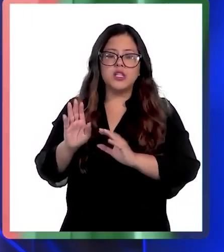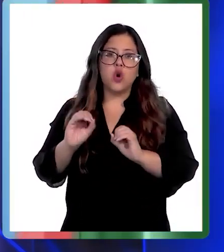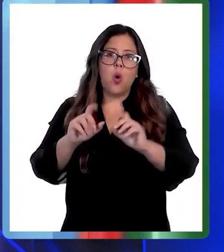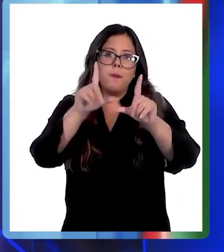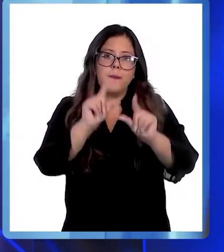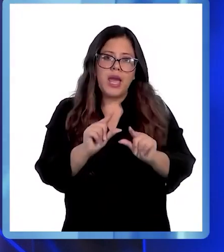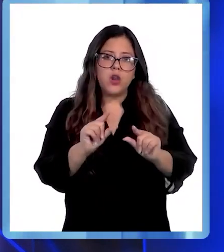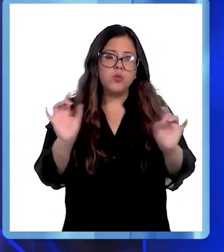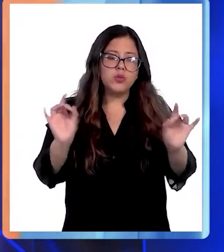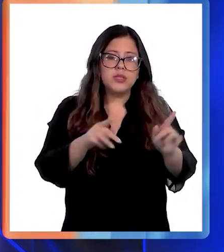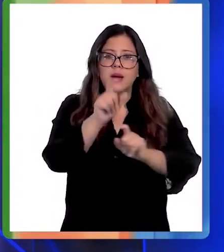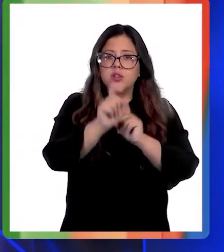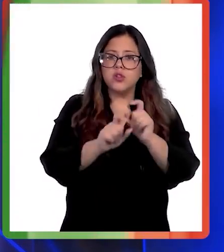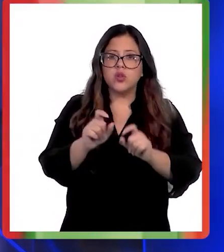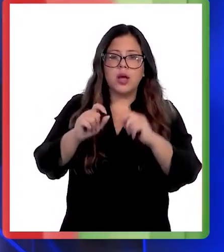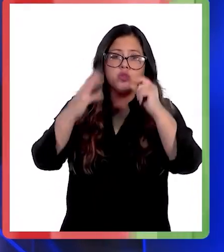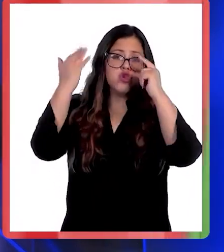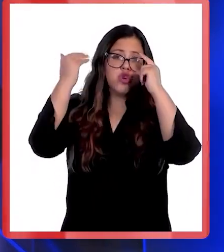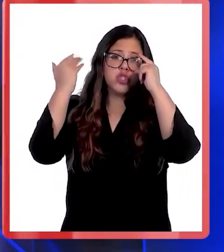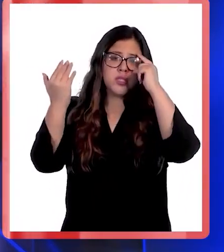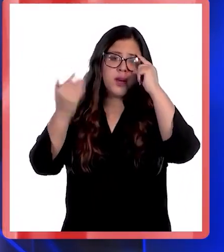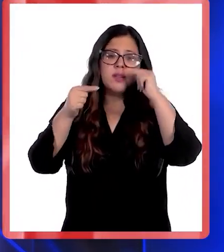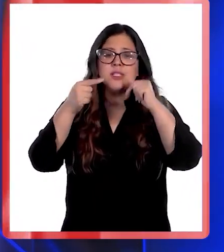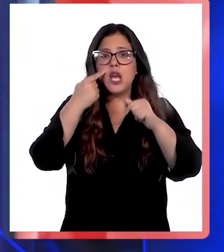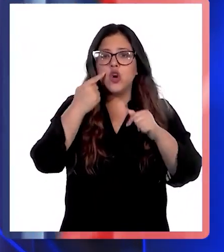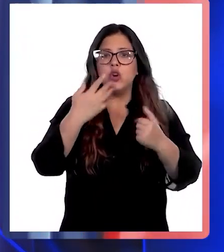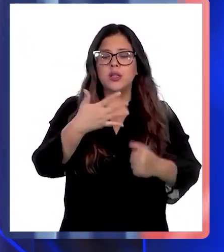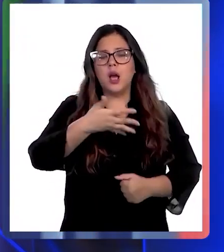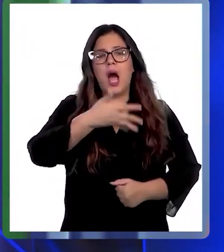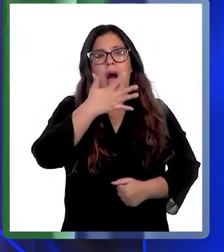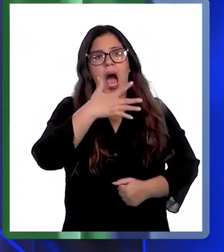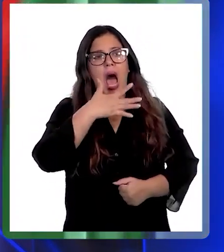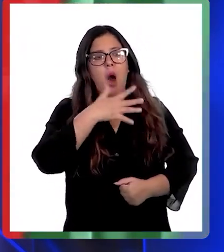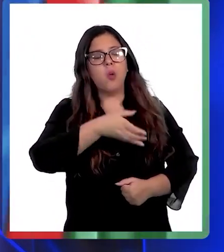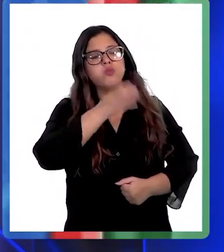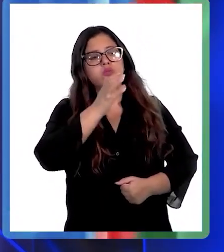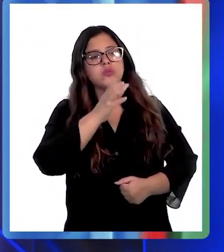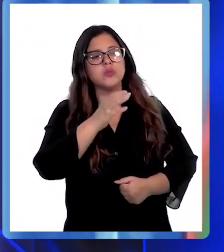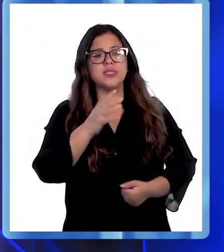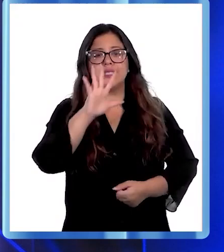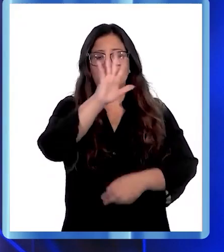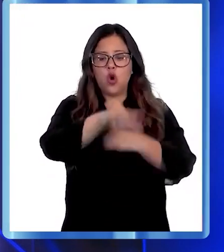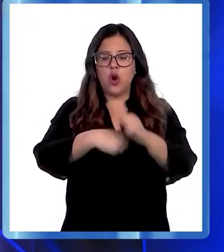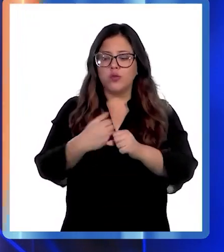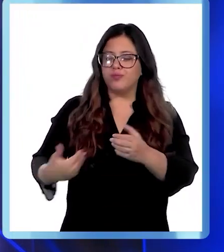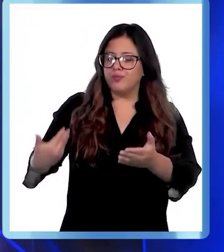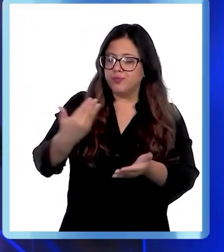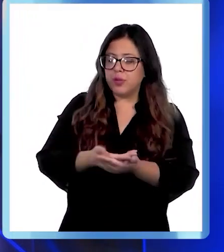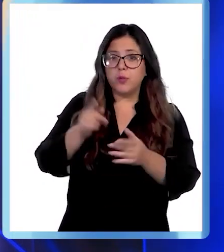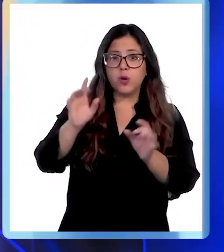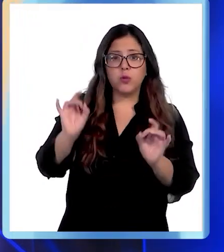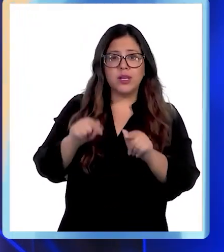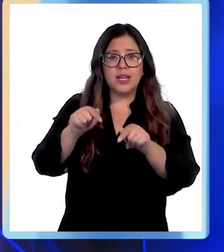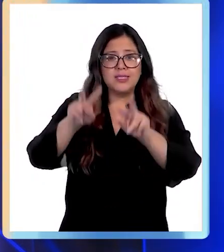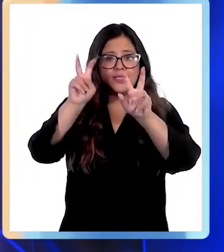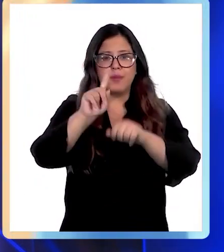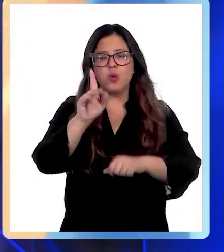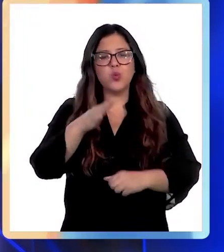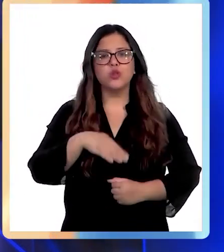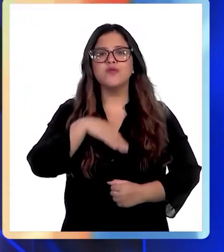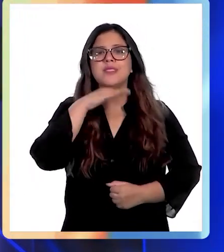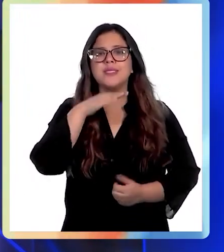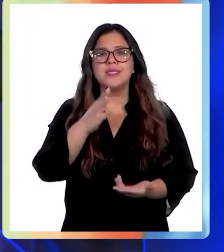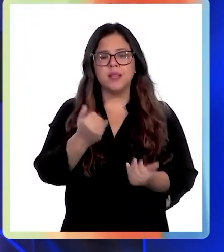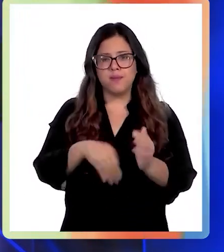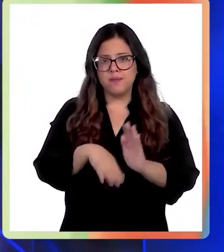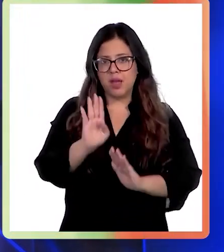no tiene en consideración y lleva manteniendo un consumo de agua en los últimos 5 años, pero hoy quizás ese consumo no es suficiente y